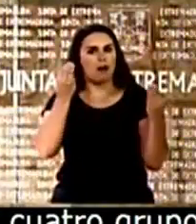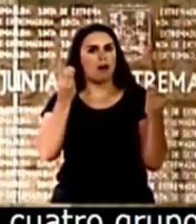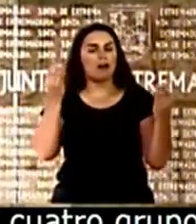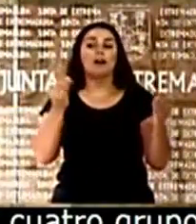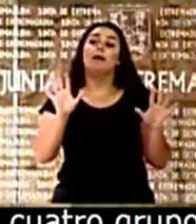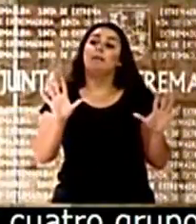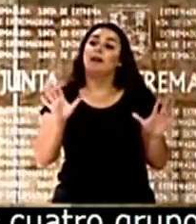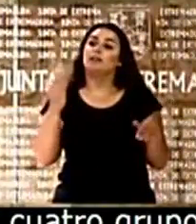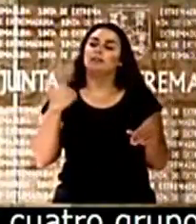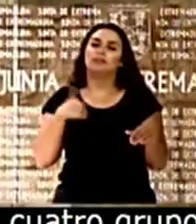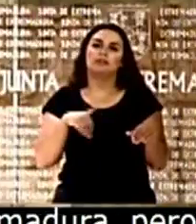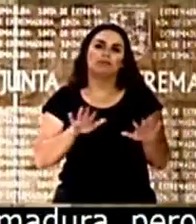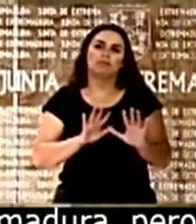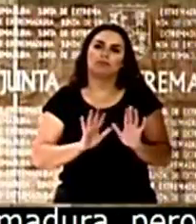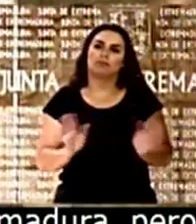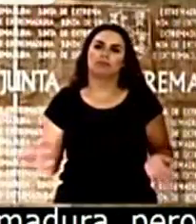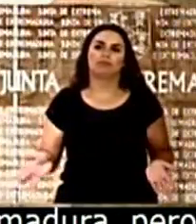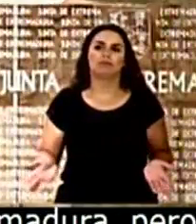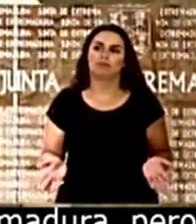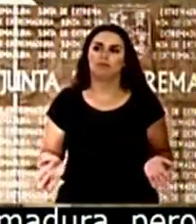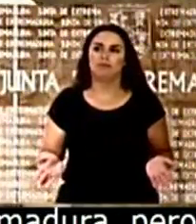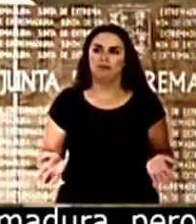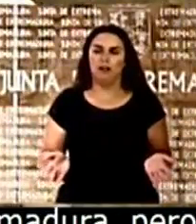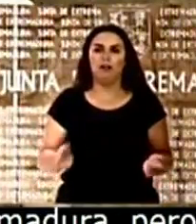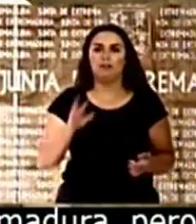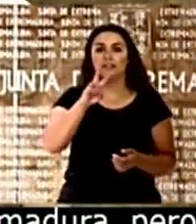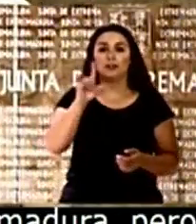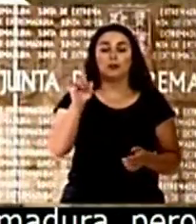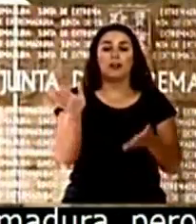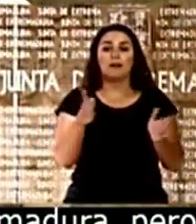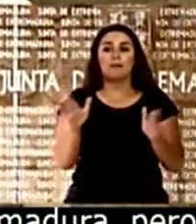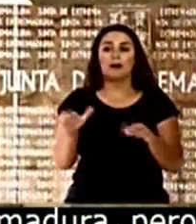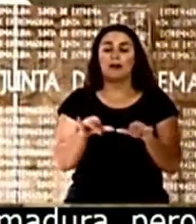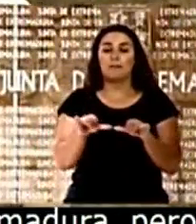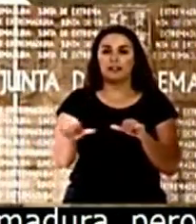hasta ahí, como hemos hecho desde el 21 de marzo que